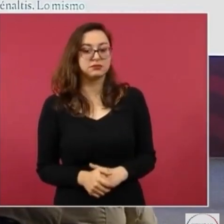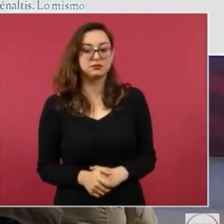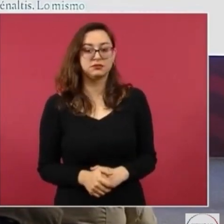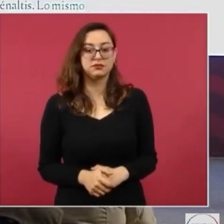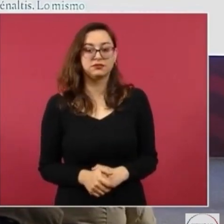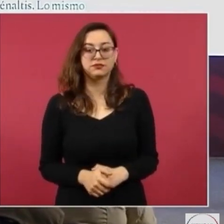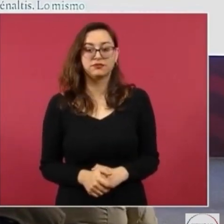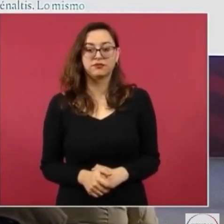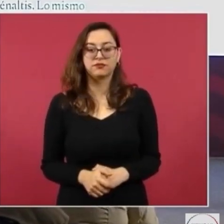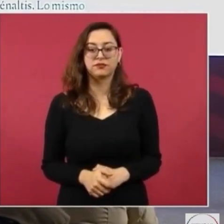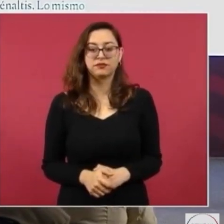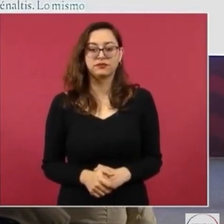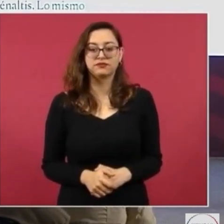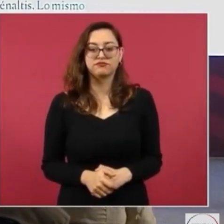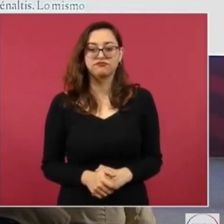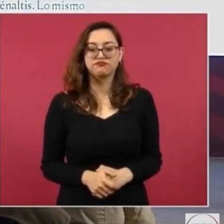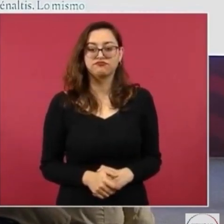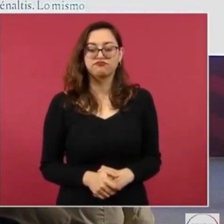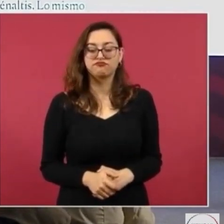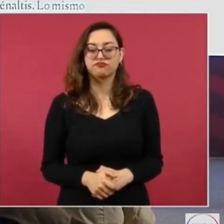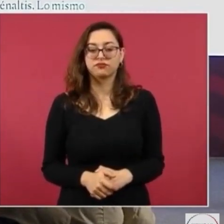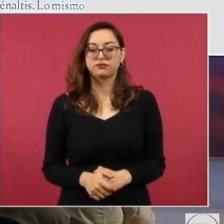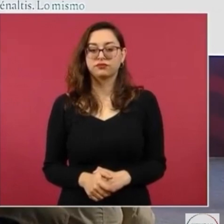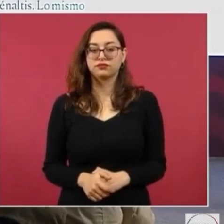Lo mejor que tenemos en México.